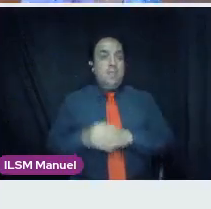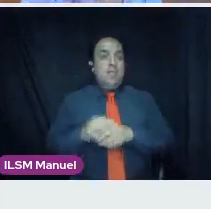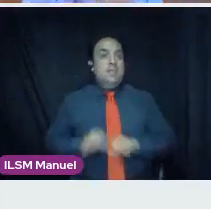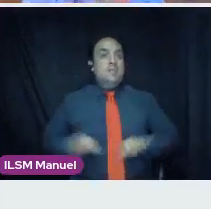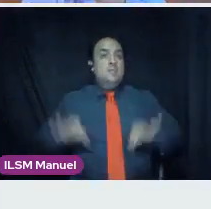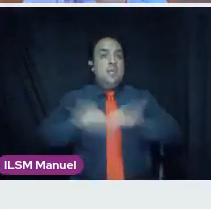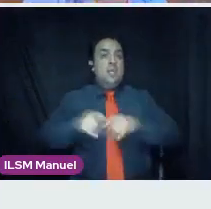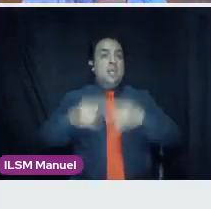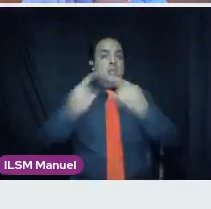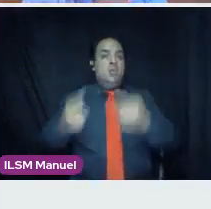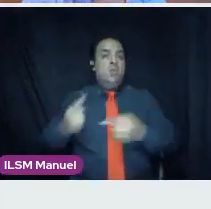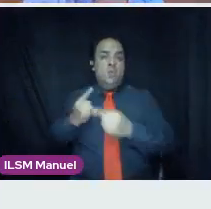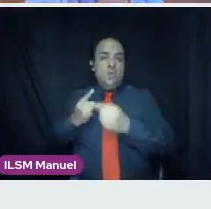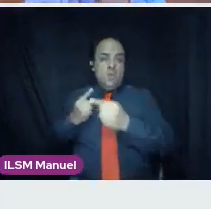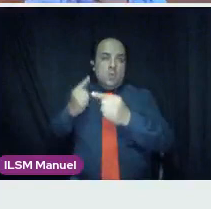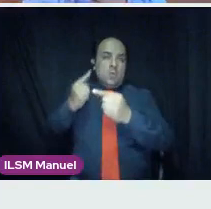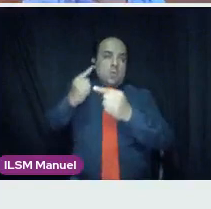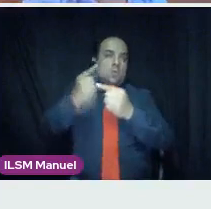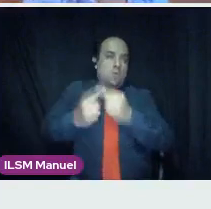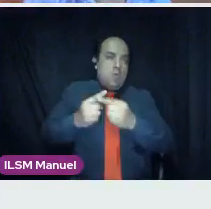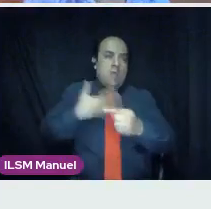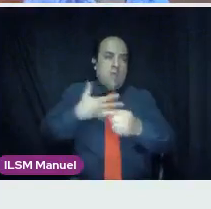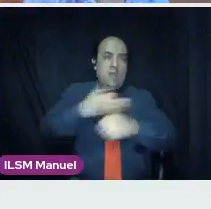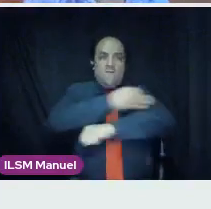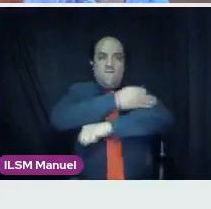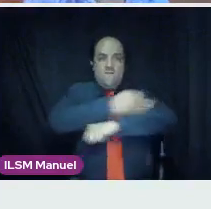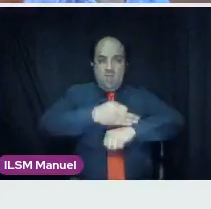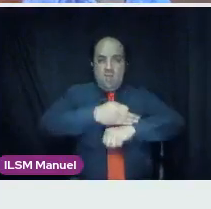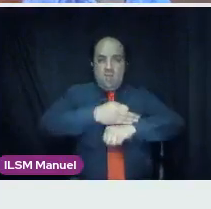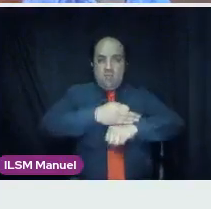historia, con esta evolución de las familias,